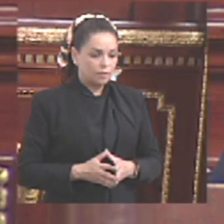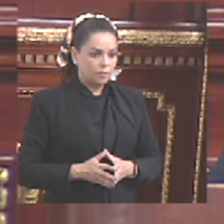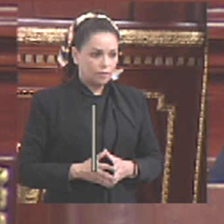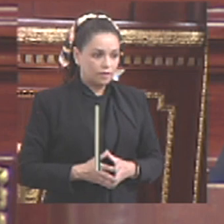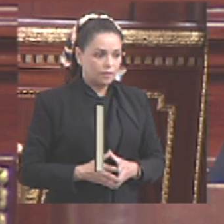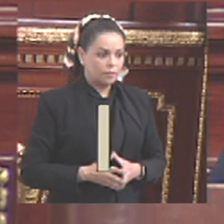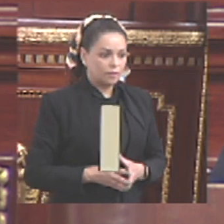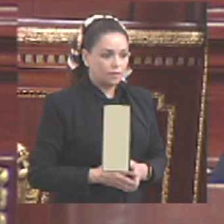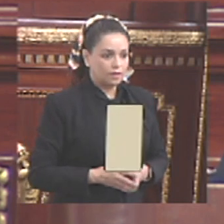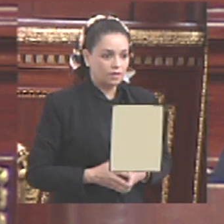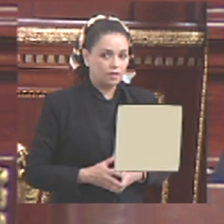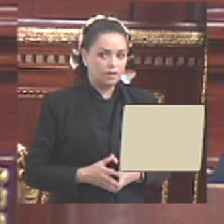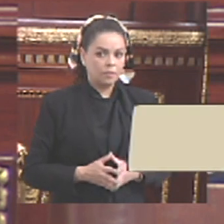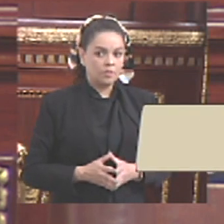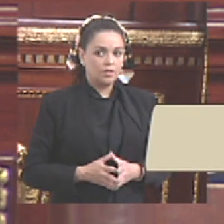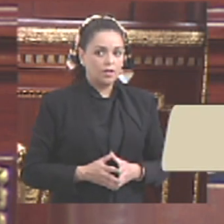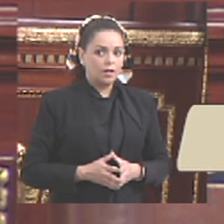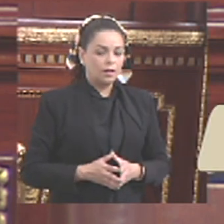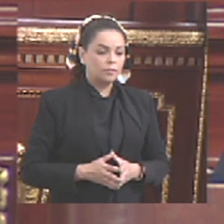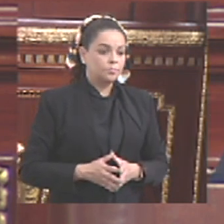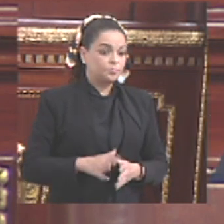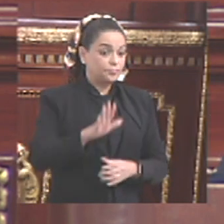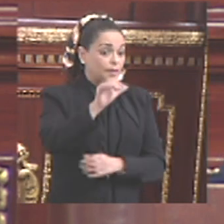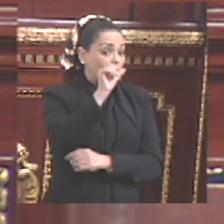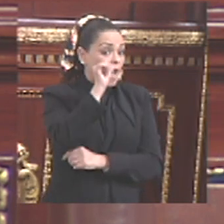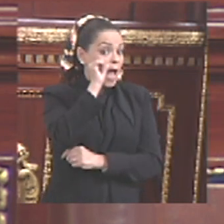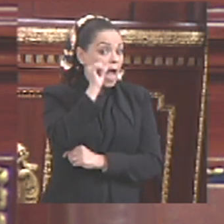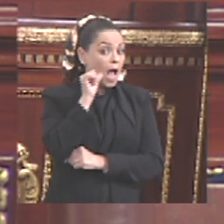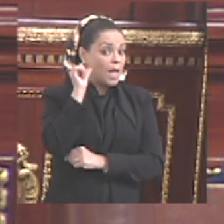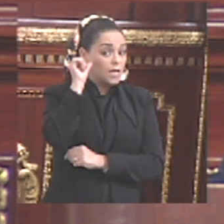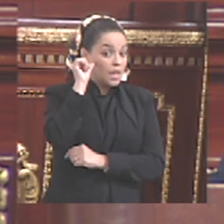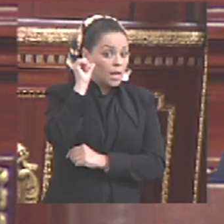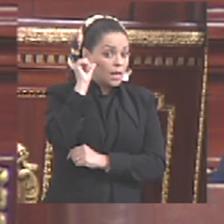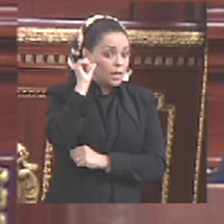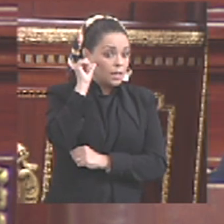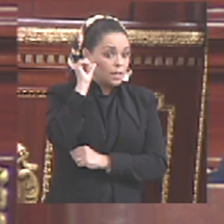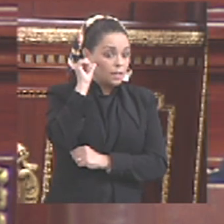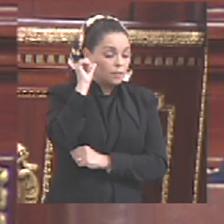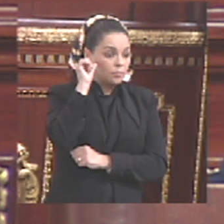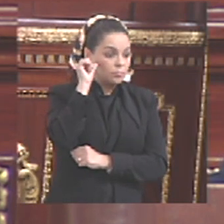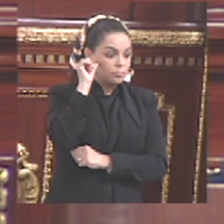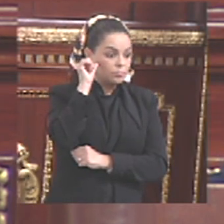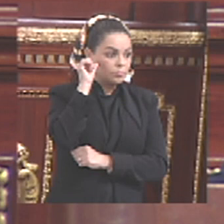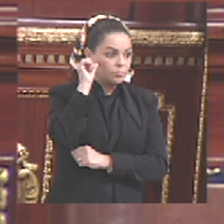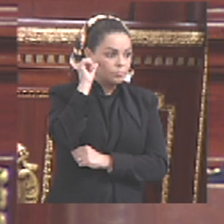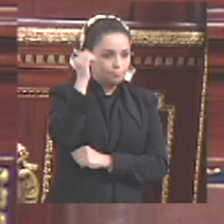conmemoramos un aniversario más de los sismos de